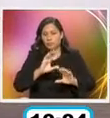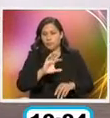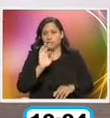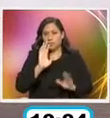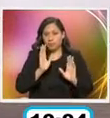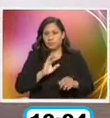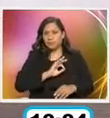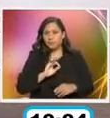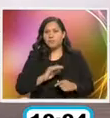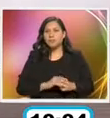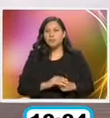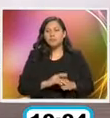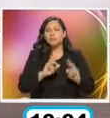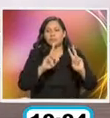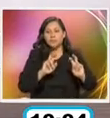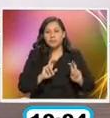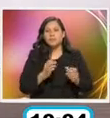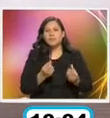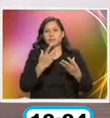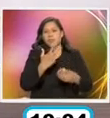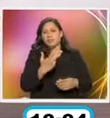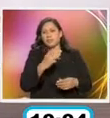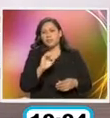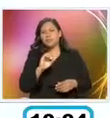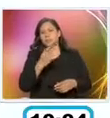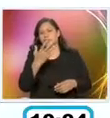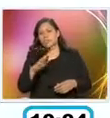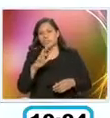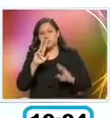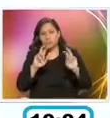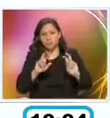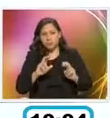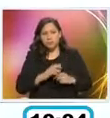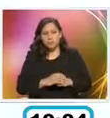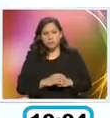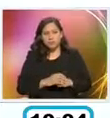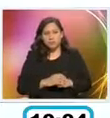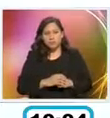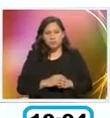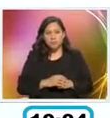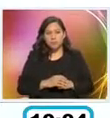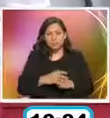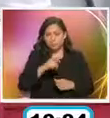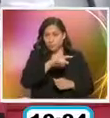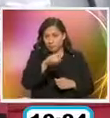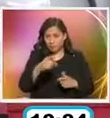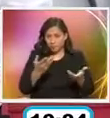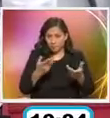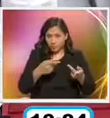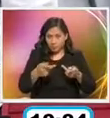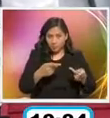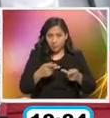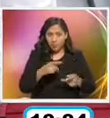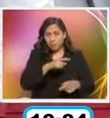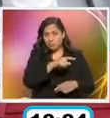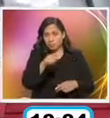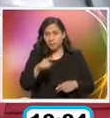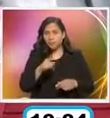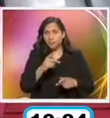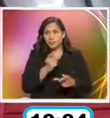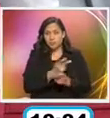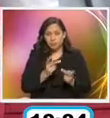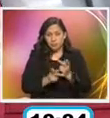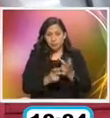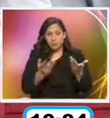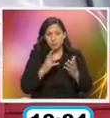va a salir el disco? Pues más o menos de 8 a 10 temas. Ah, muy bien. Totalmente. Y todos son de nosotros. ustedes, ¿no? Sí. Porque aparte cabe mencionar que ustedes son pues